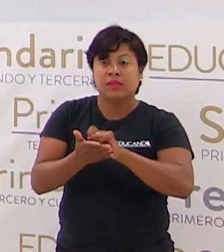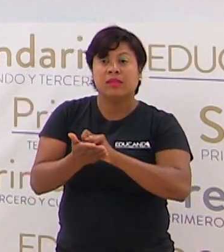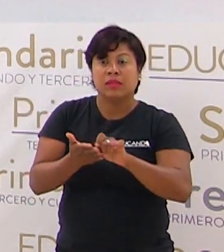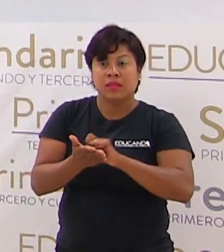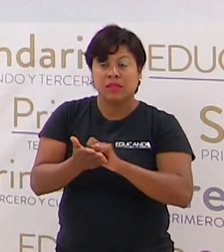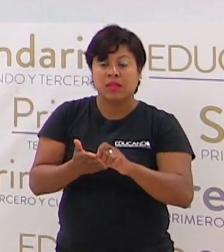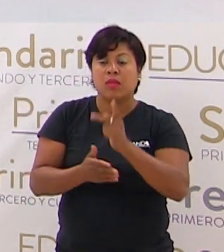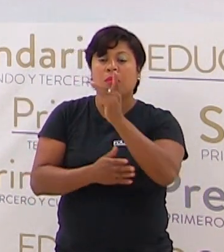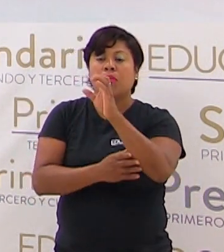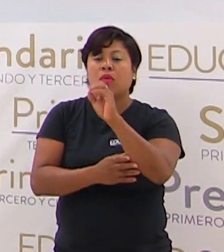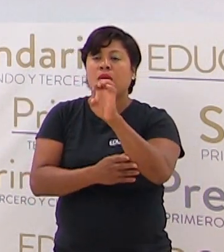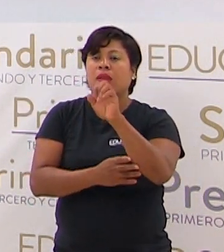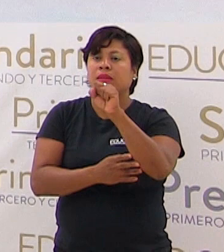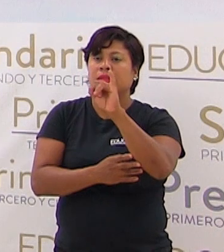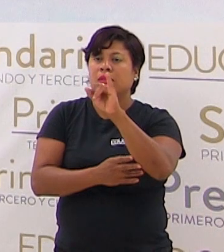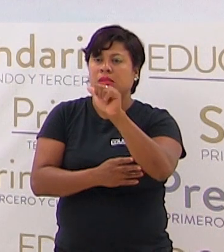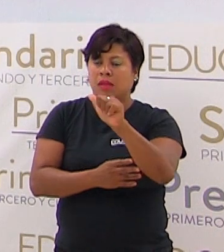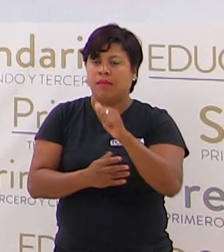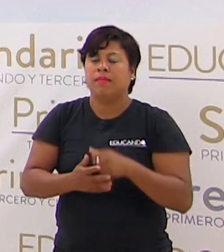escribía poesía.